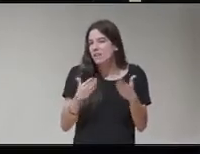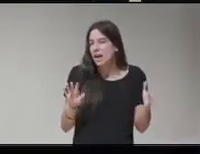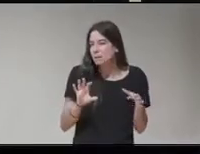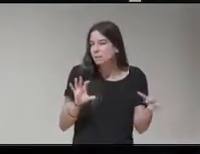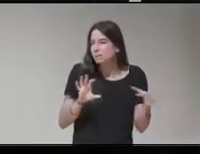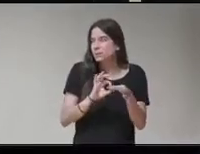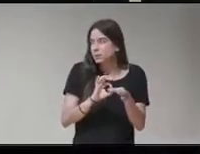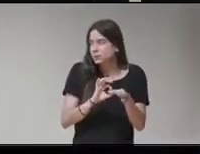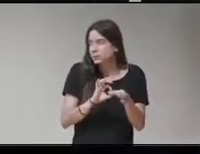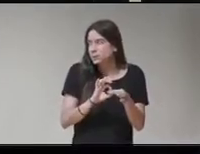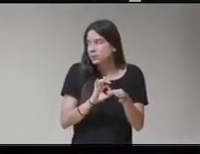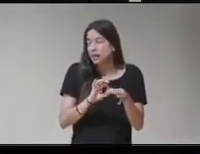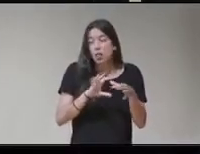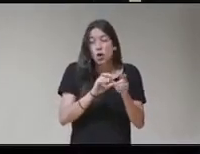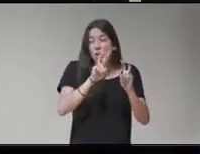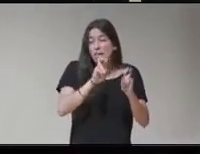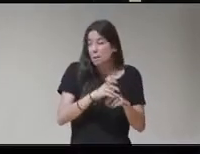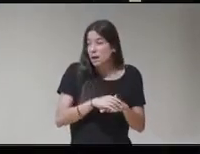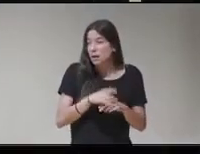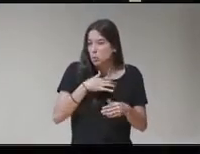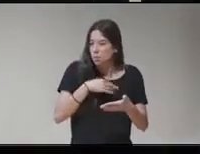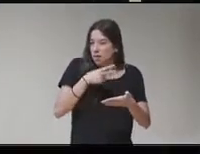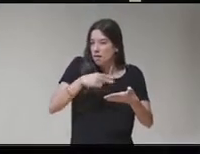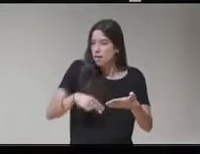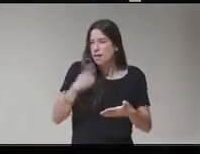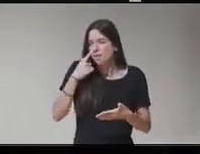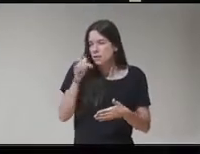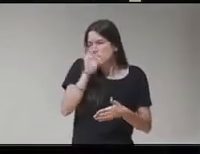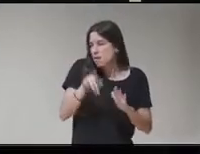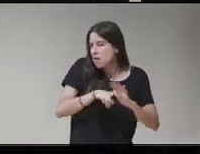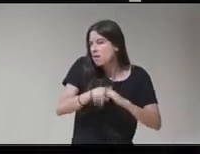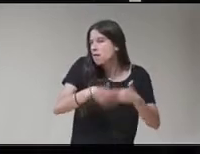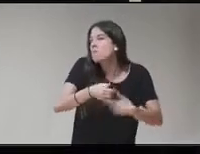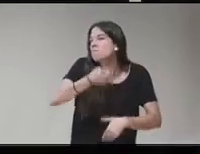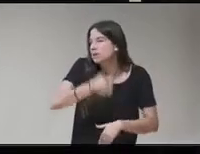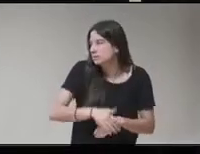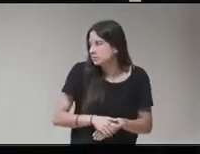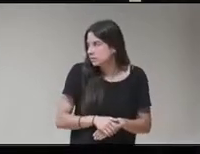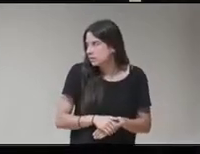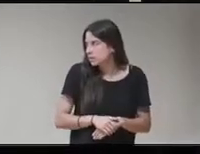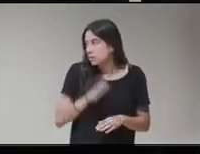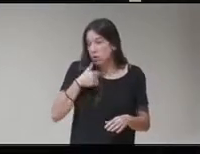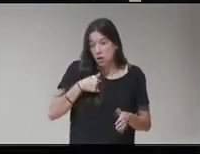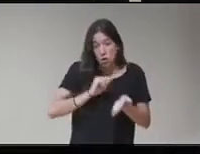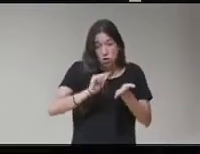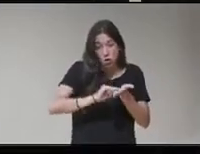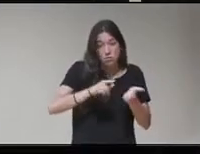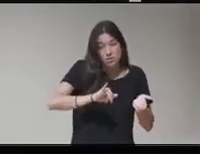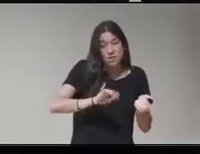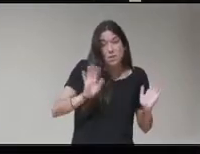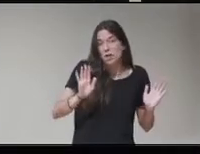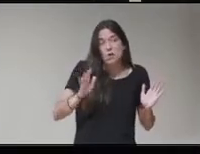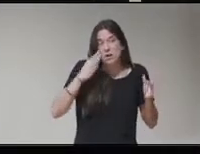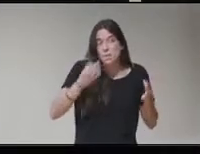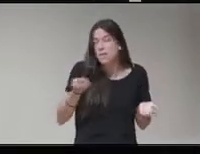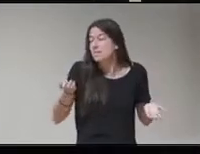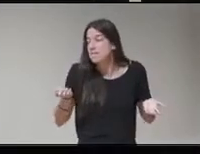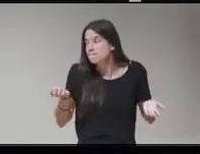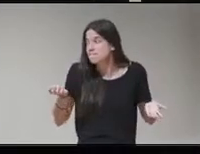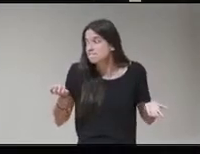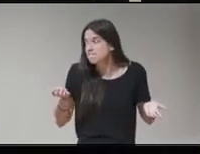pueda consultar que desarrolle esa teoría, porque he tomado notas, pero no puedo... No. No hay nada, ¿no? No, o